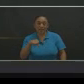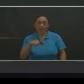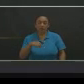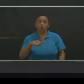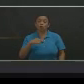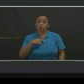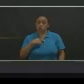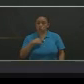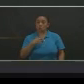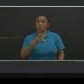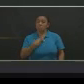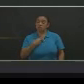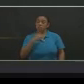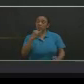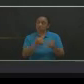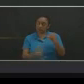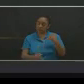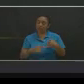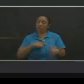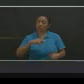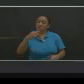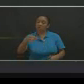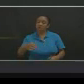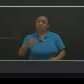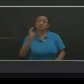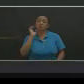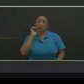siendo engañado en algunas cosas.